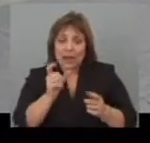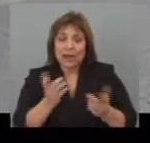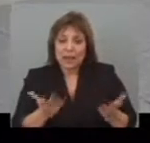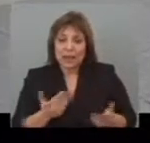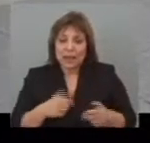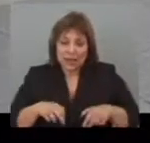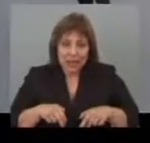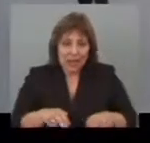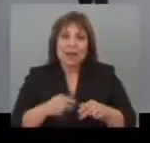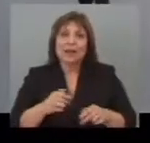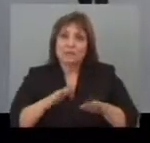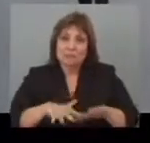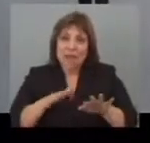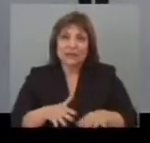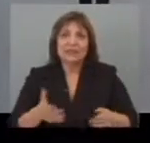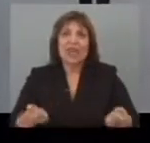a caminar y a marchar.